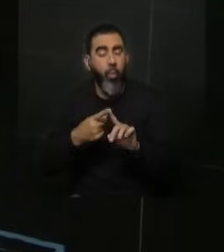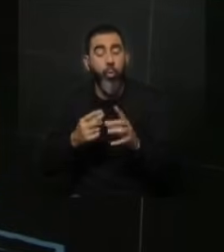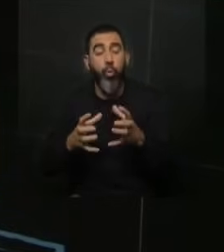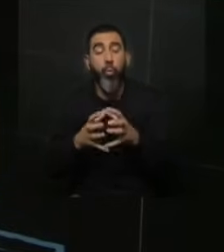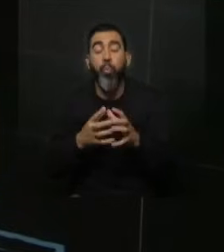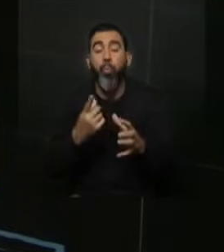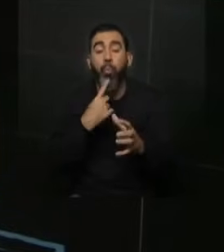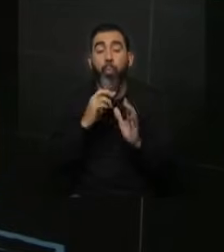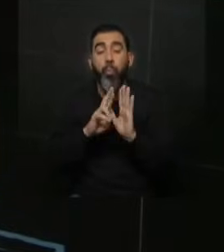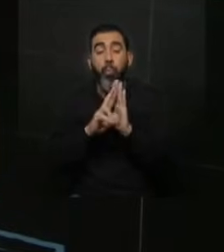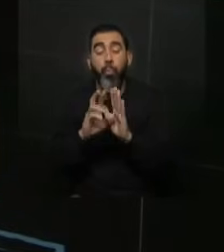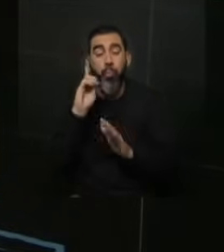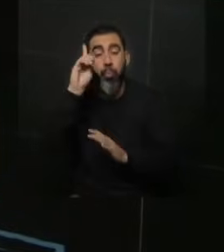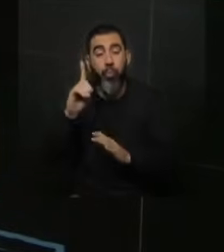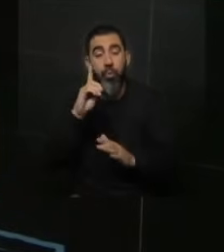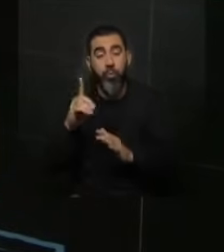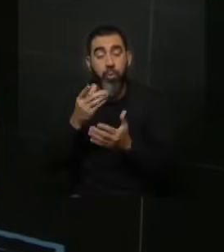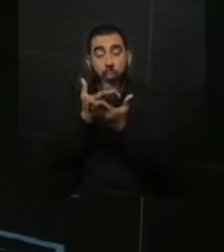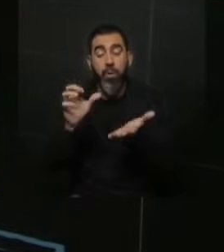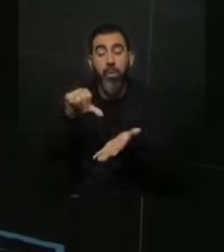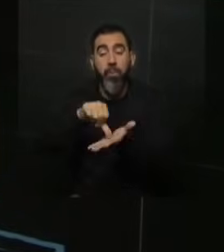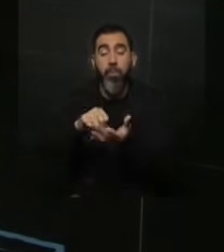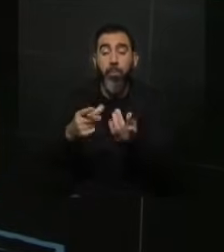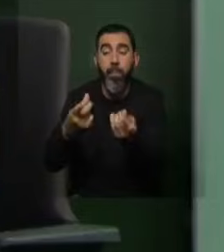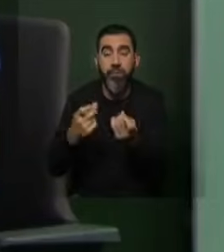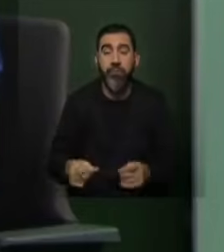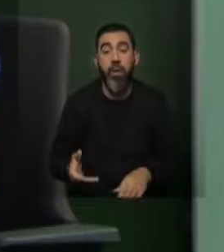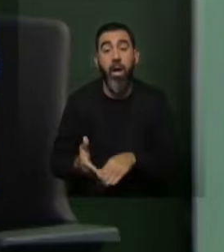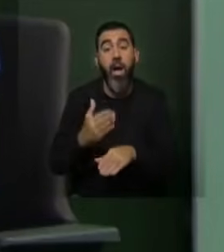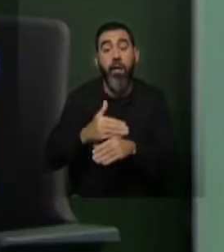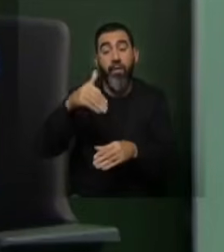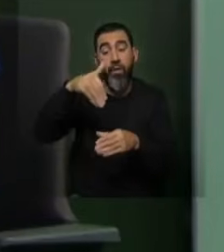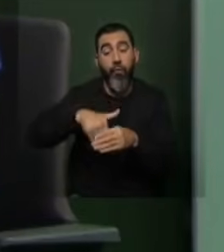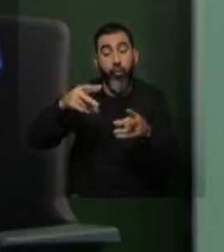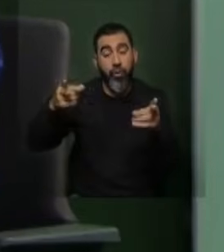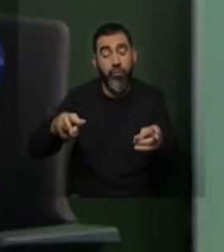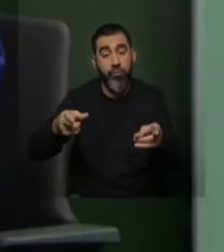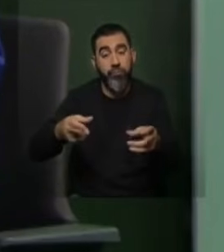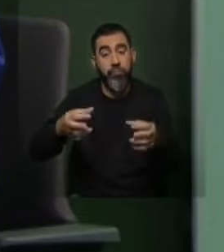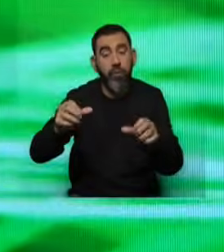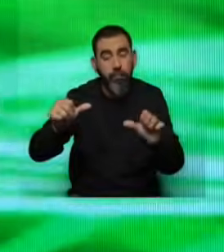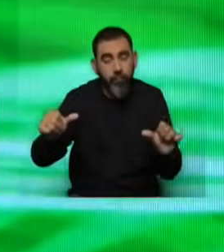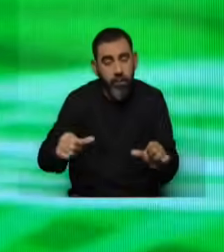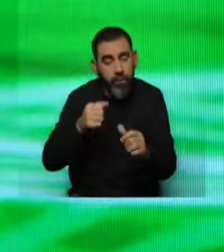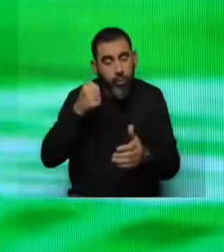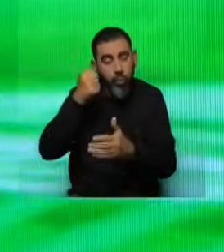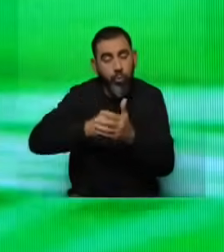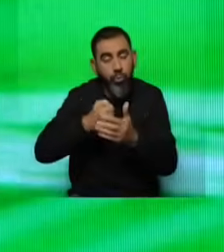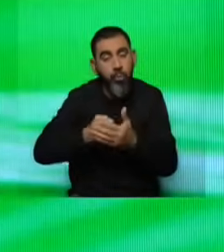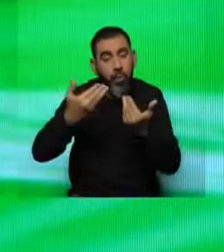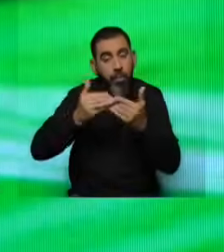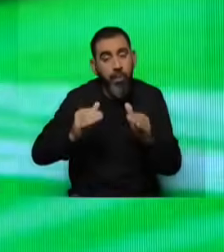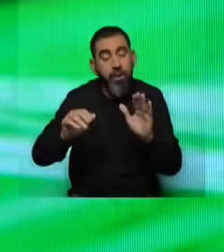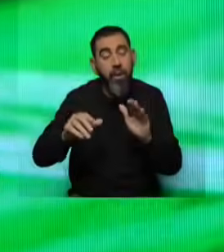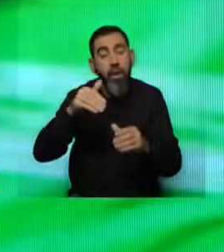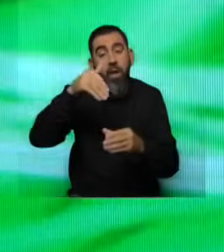políticos representados en la cámara de diputados una señal que el país necesita y llega antes de las próximas elecciones estamos haciendo todo el esfuerzo para que comience a aplicarse en la